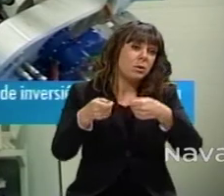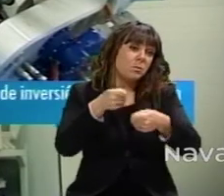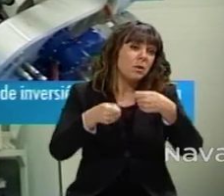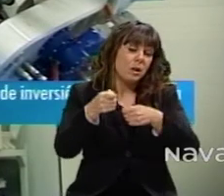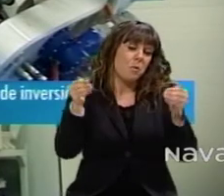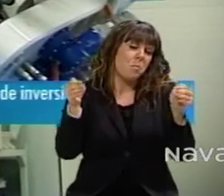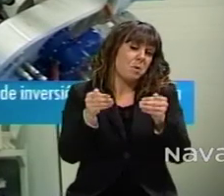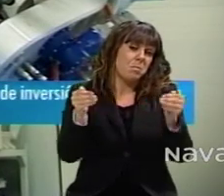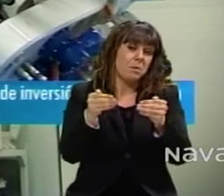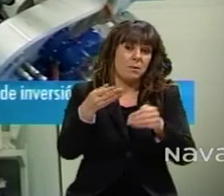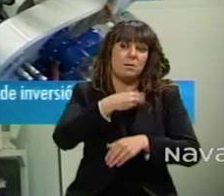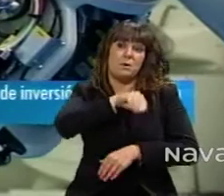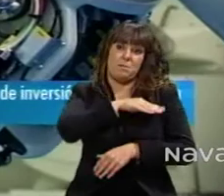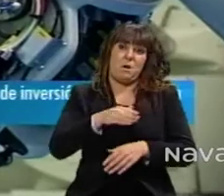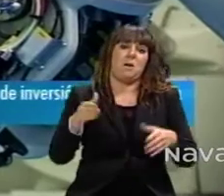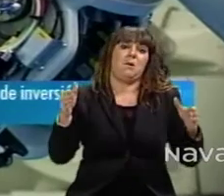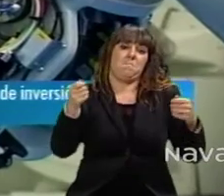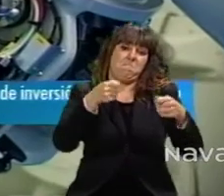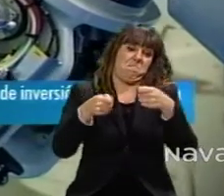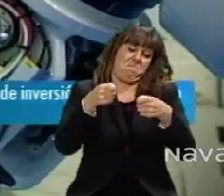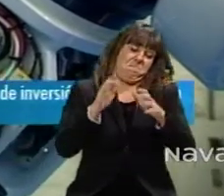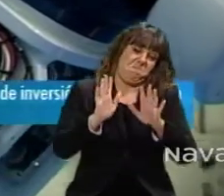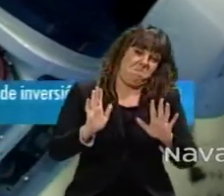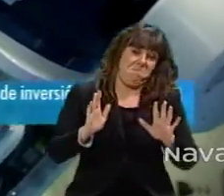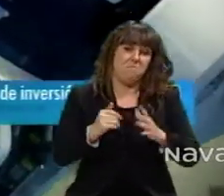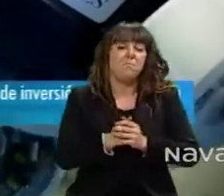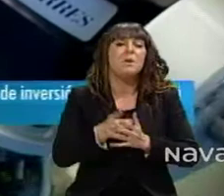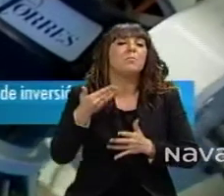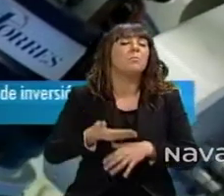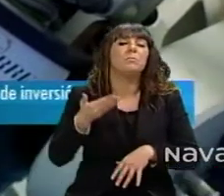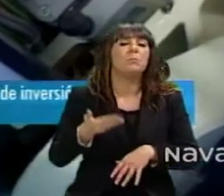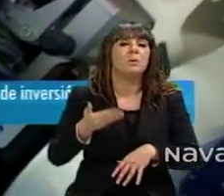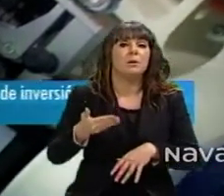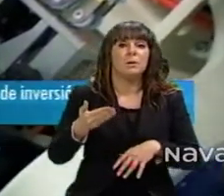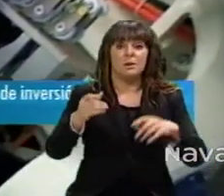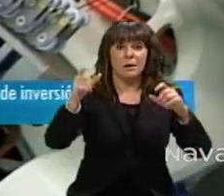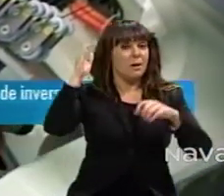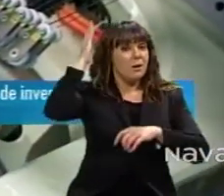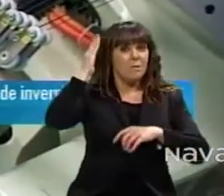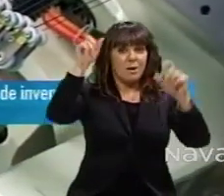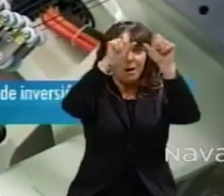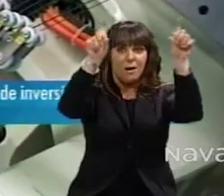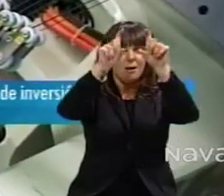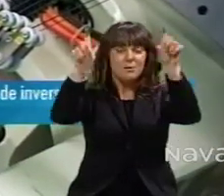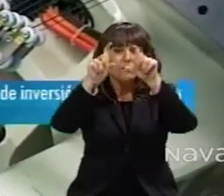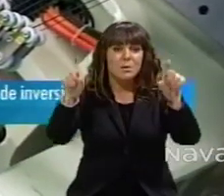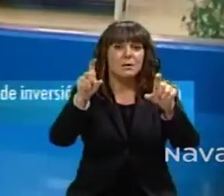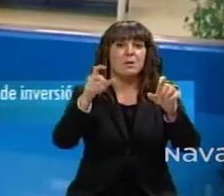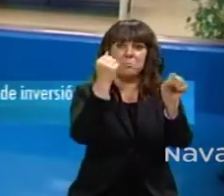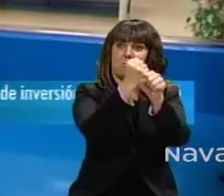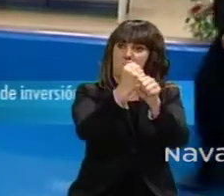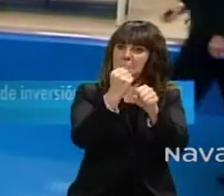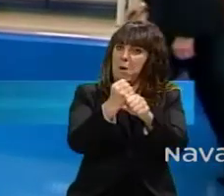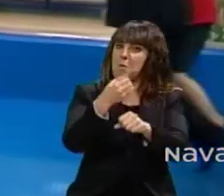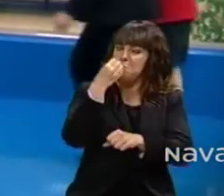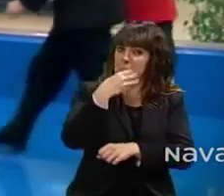interior muy limitado. Entonces es importante que las empresas navarras que trabajan bien en